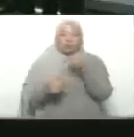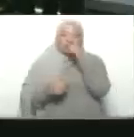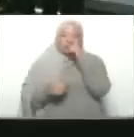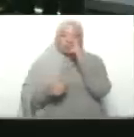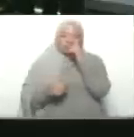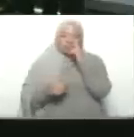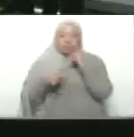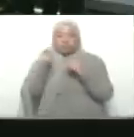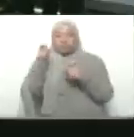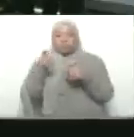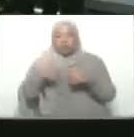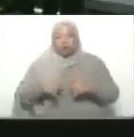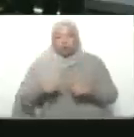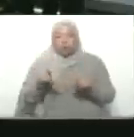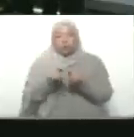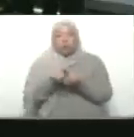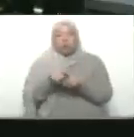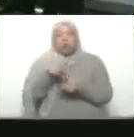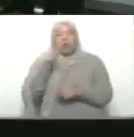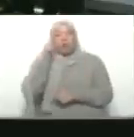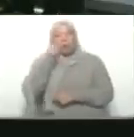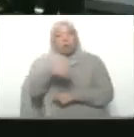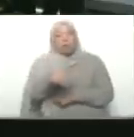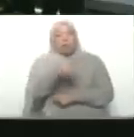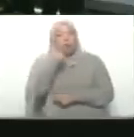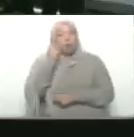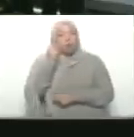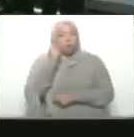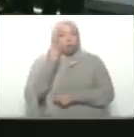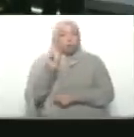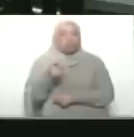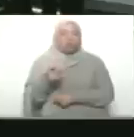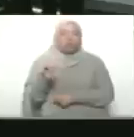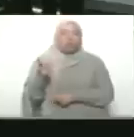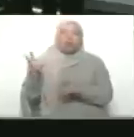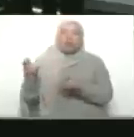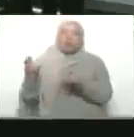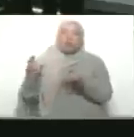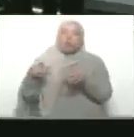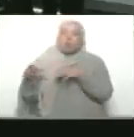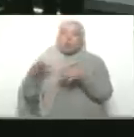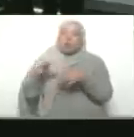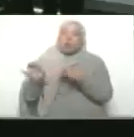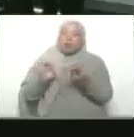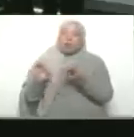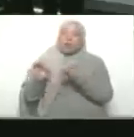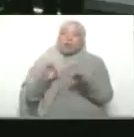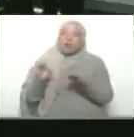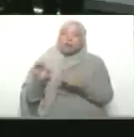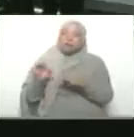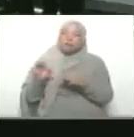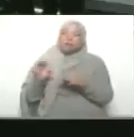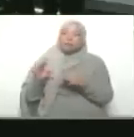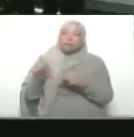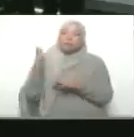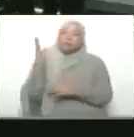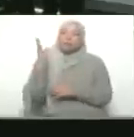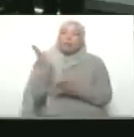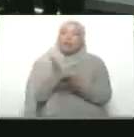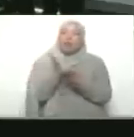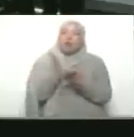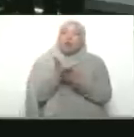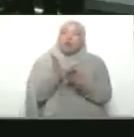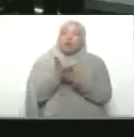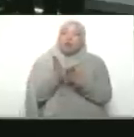nuestro padre nuestro padre porque es el hermano mayor este el semillero que estamos formando presidente en el teatro aquí laoa la semana que viamos a traer la escuelita en Parque